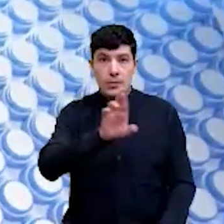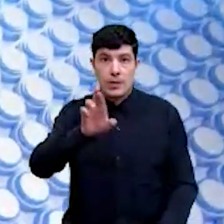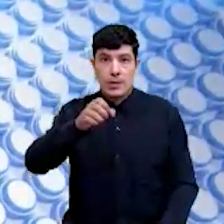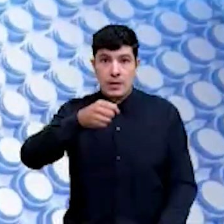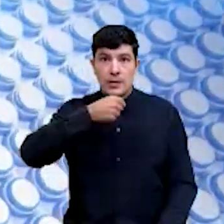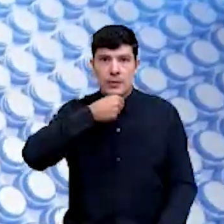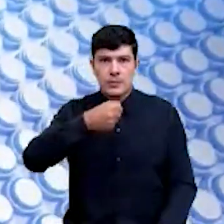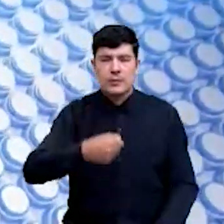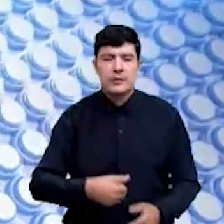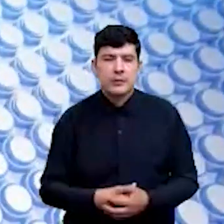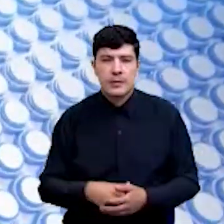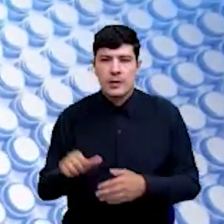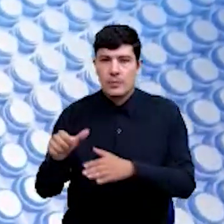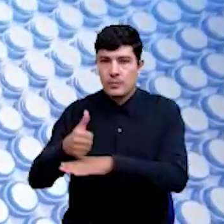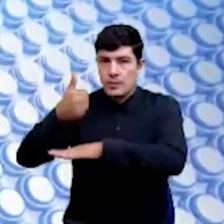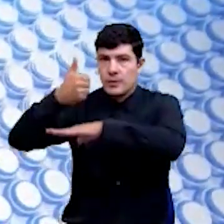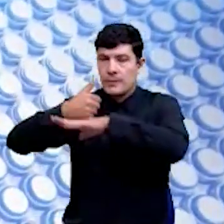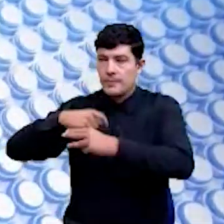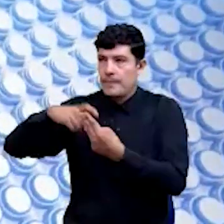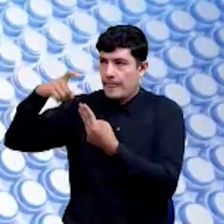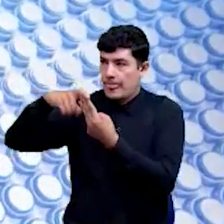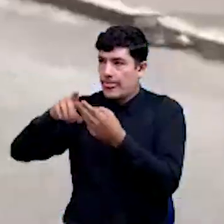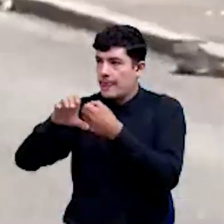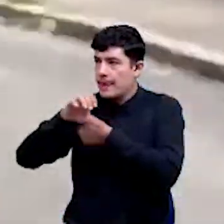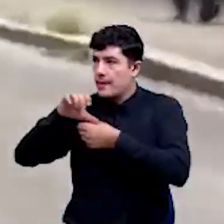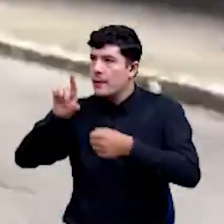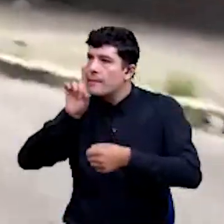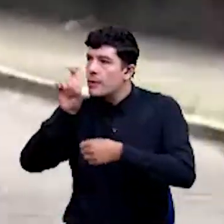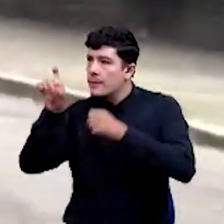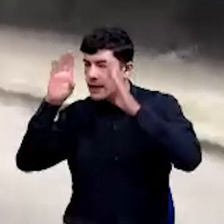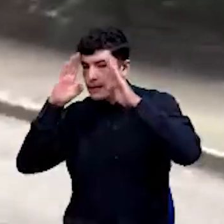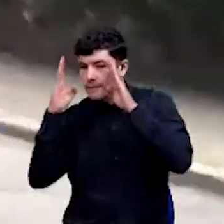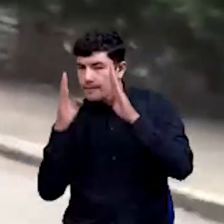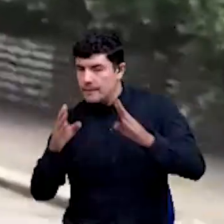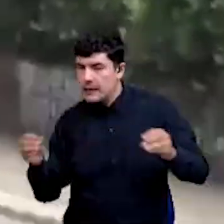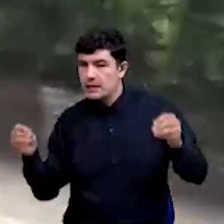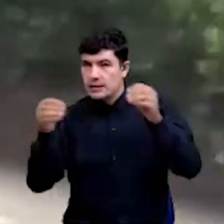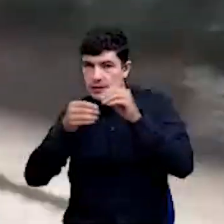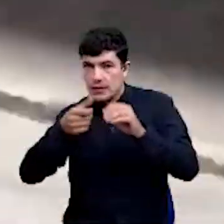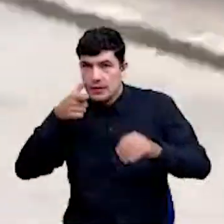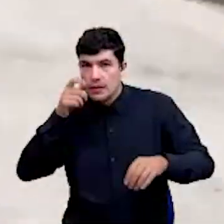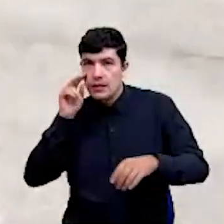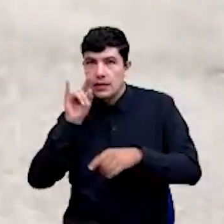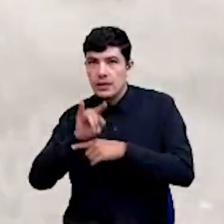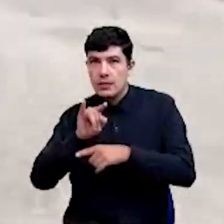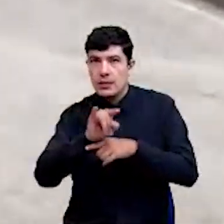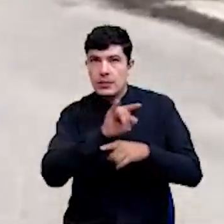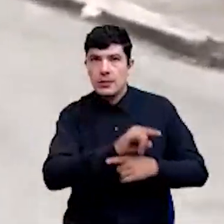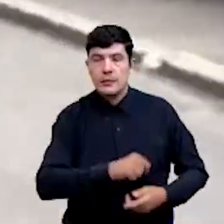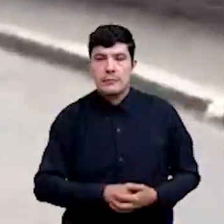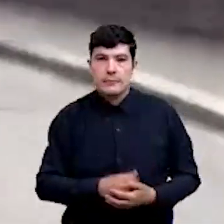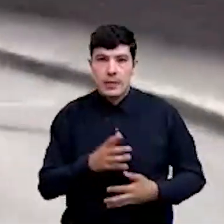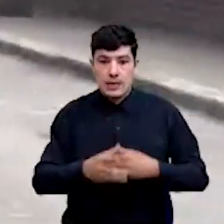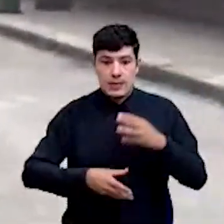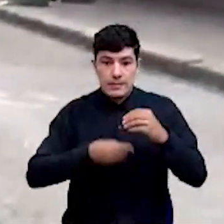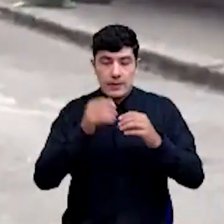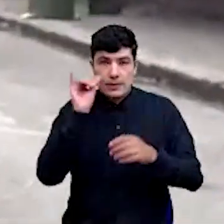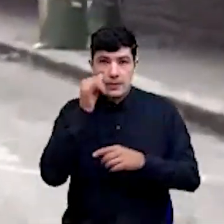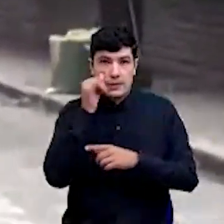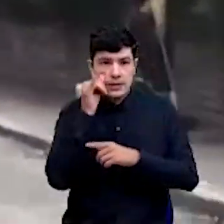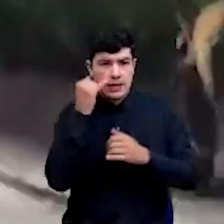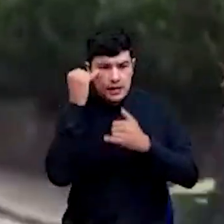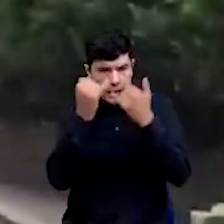llamado a la Dirección de Tránsito de Bucaramanga para que esté más atentos a estas situaciones que se vienen presentando y a través de las cámaras